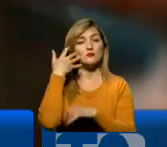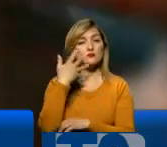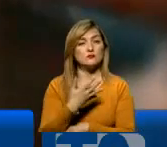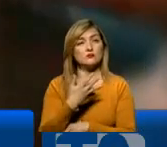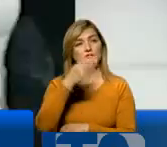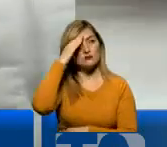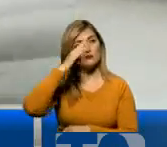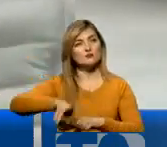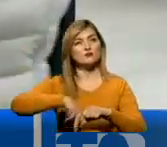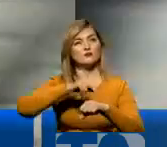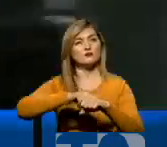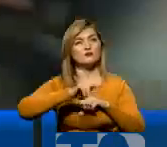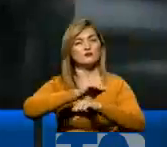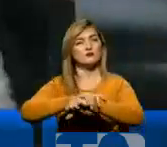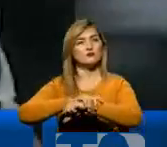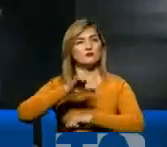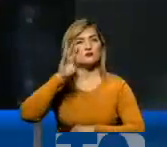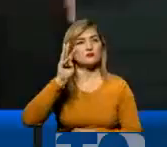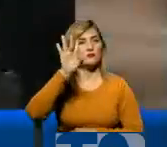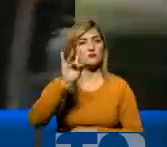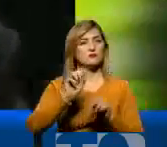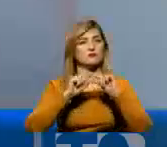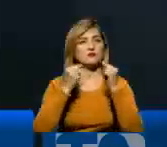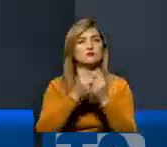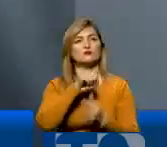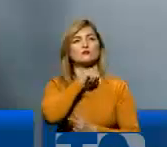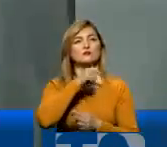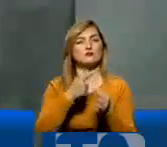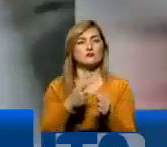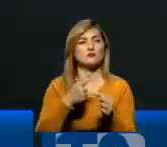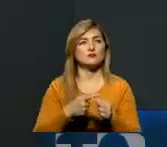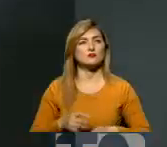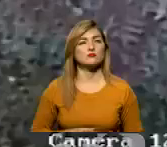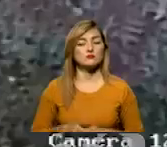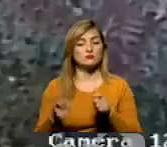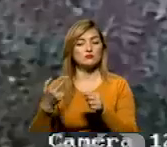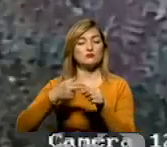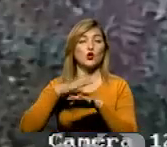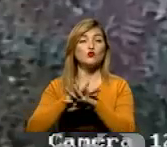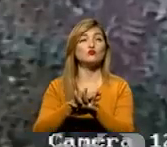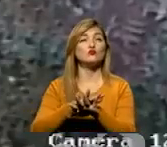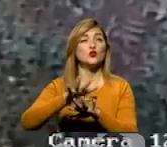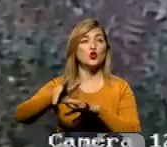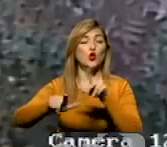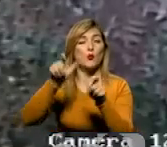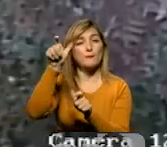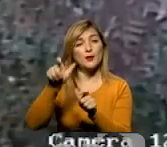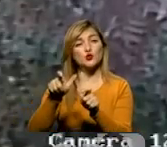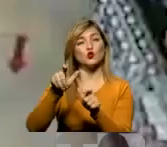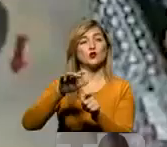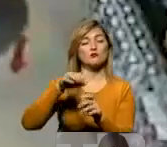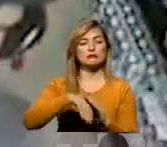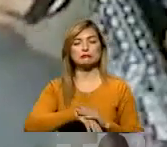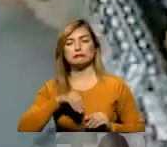Policía Nacional desarticuló 68 grupos delincuenciales en Quito. Sus integrantes se dedicaban al robo a personas,